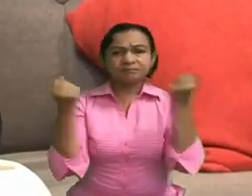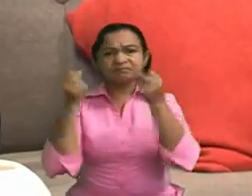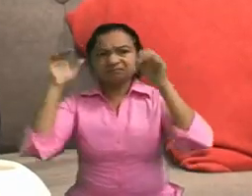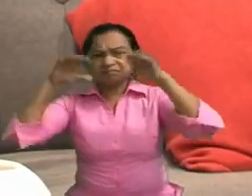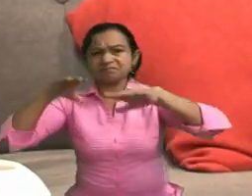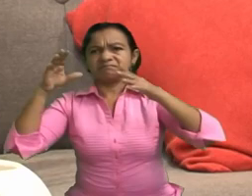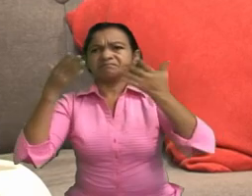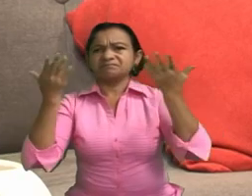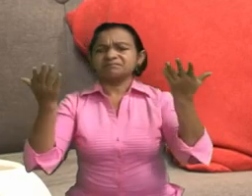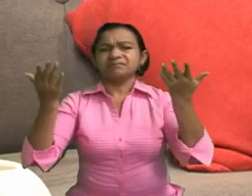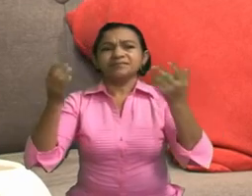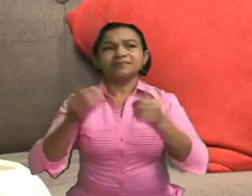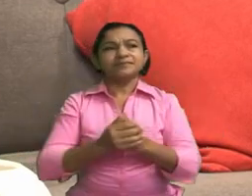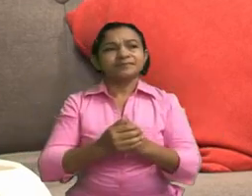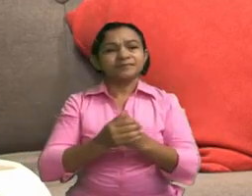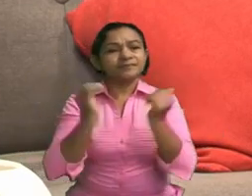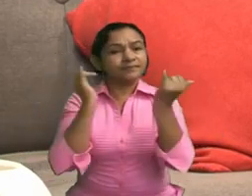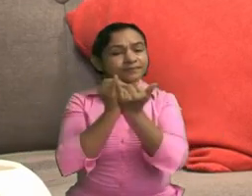igual manera